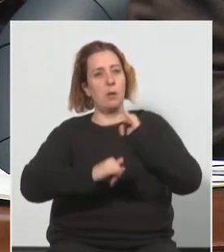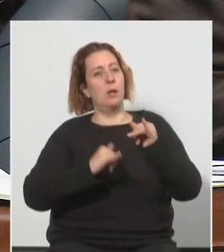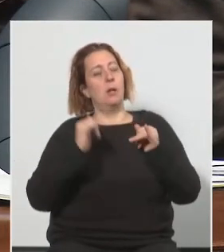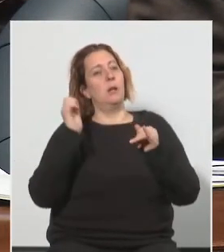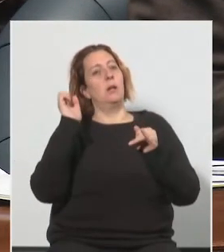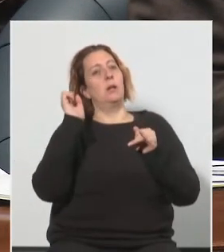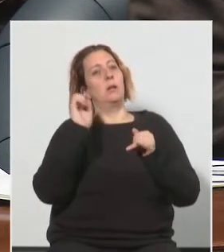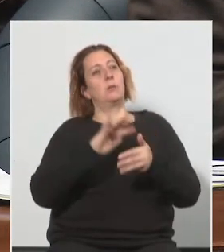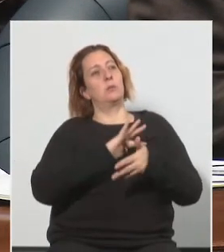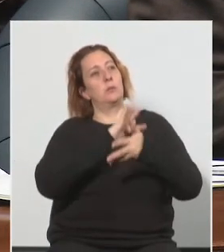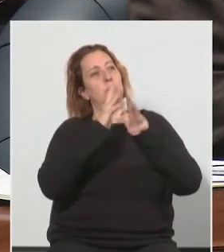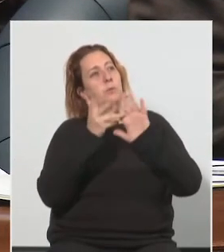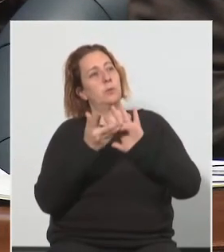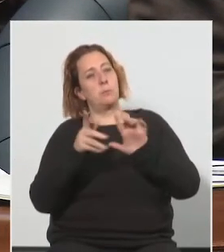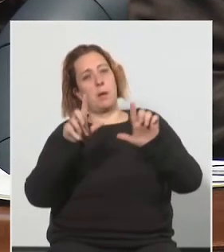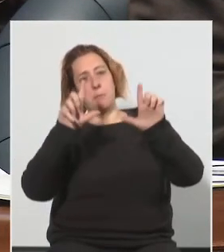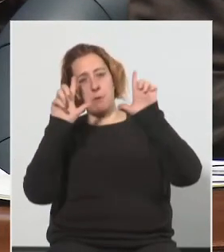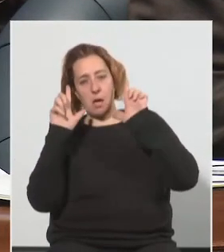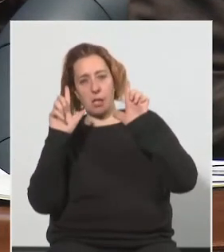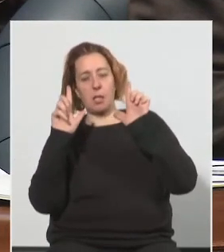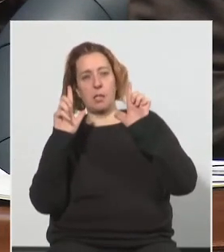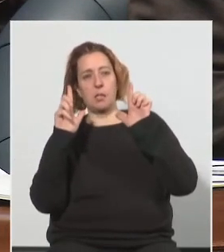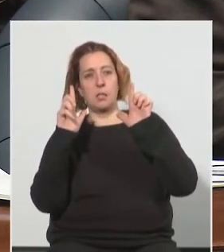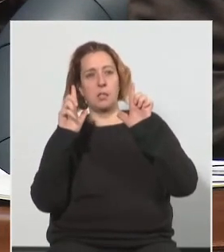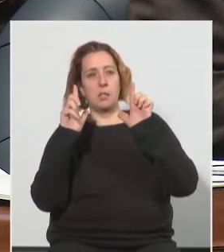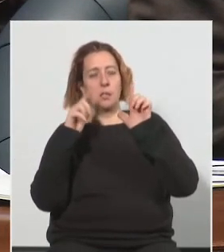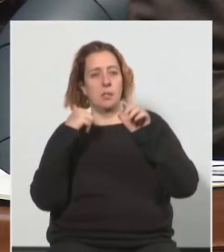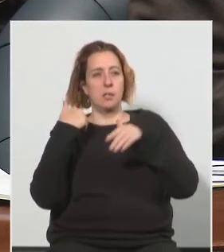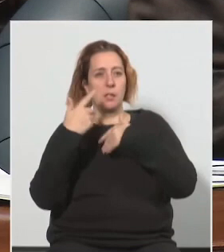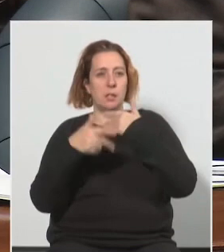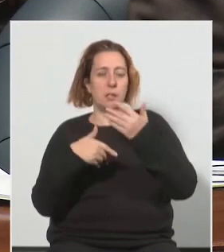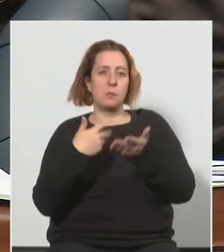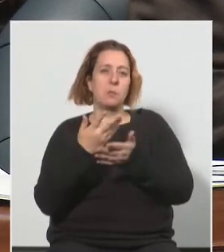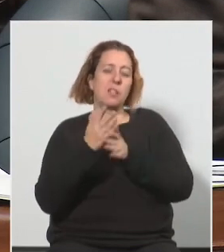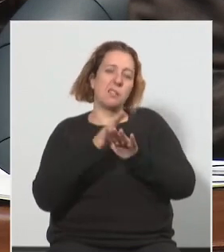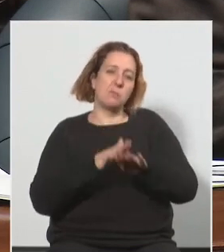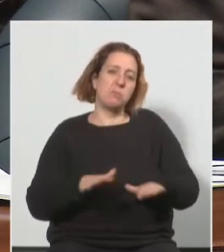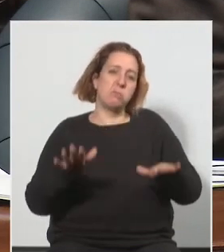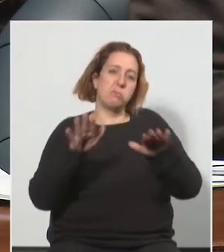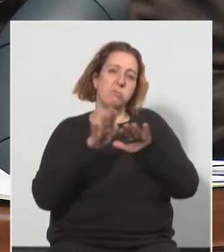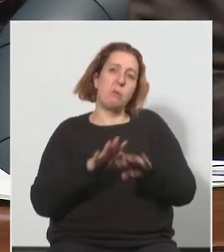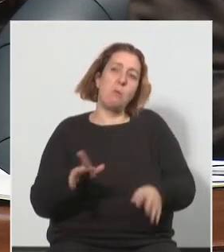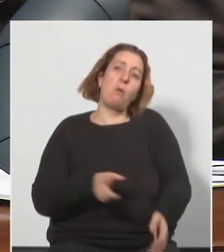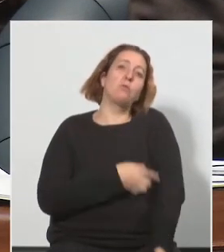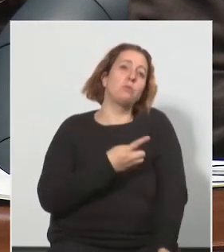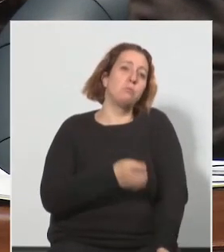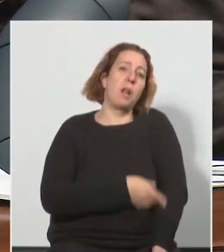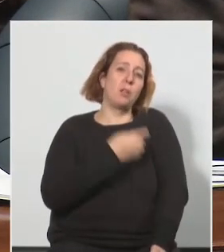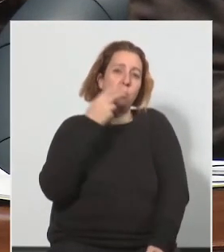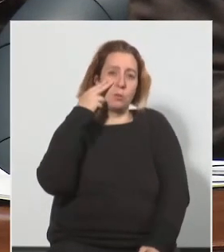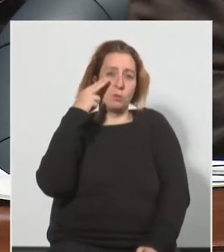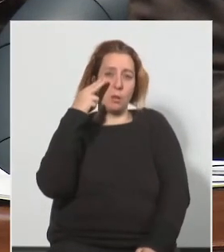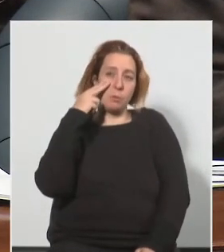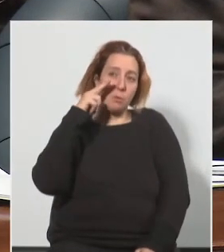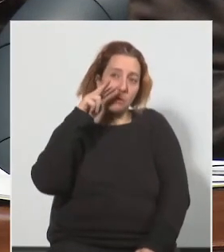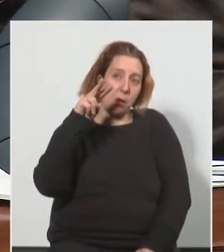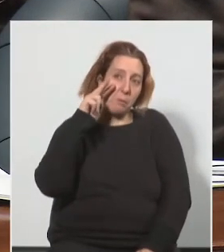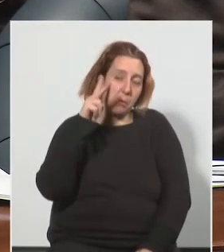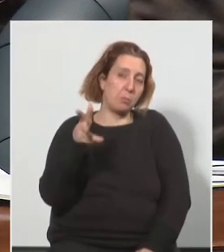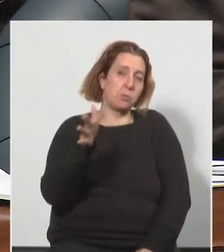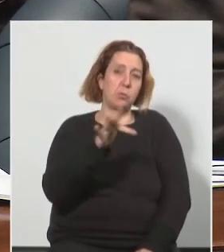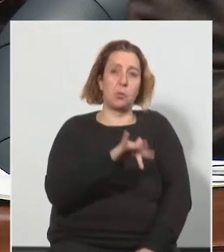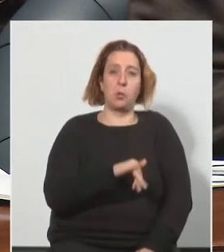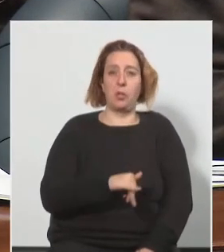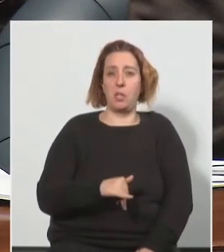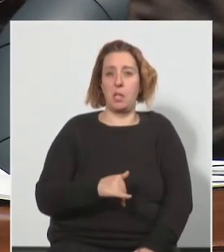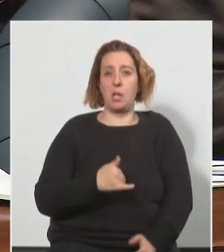su carga de imágenes nos van anestesiando frente al problema, el cual se va volviendo